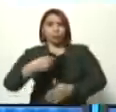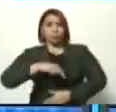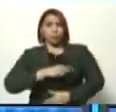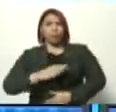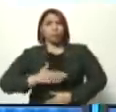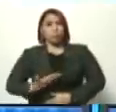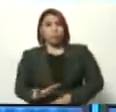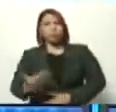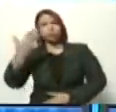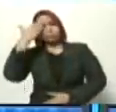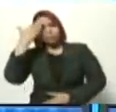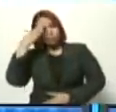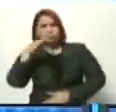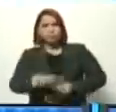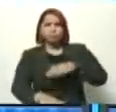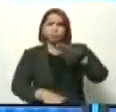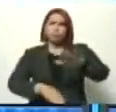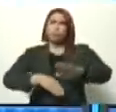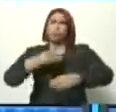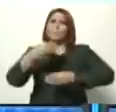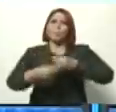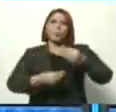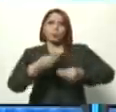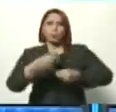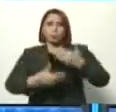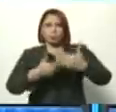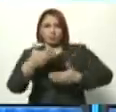avanzar también el proceso de vacunación.